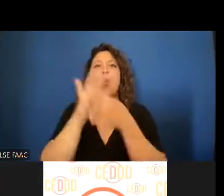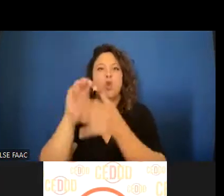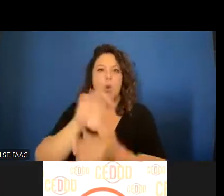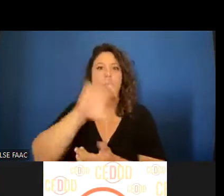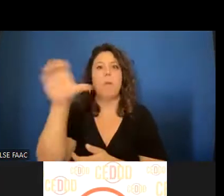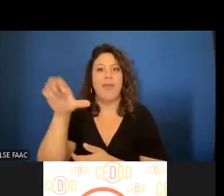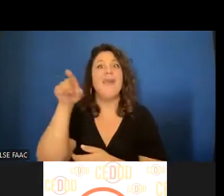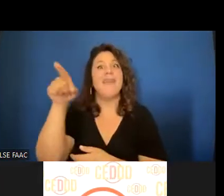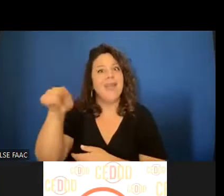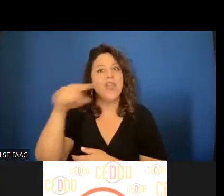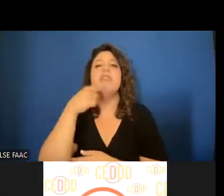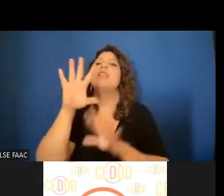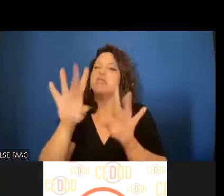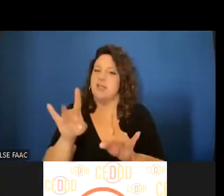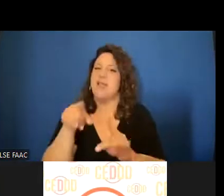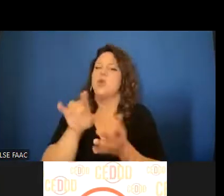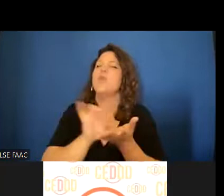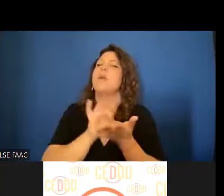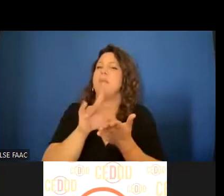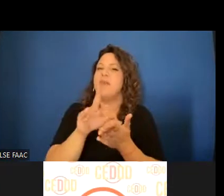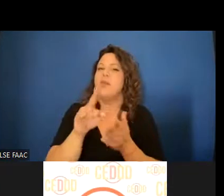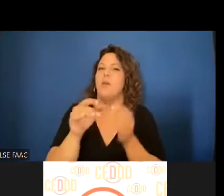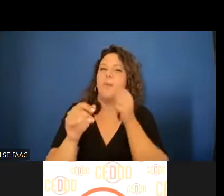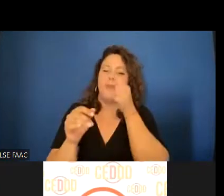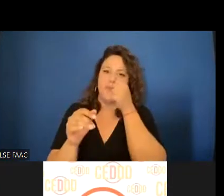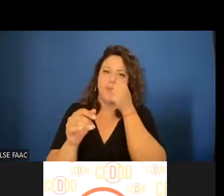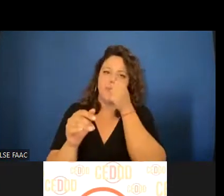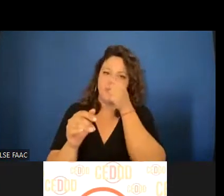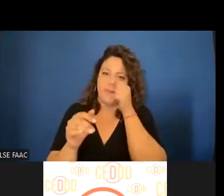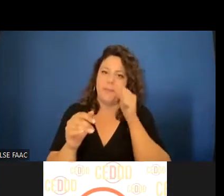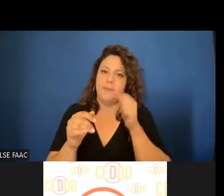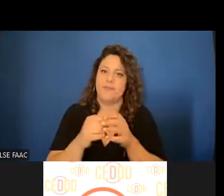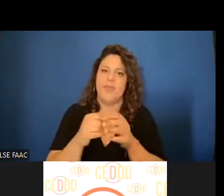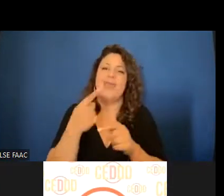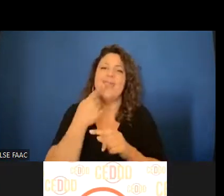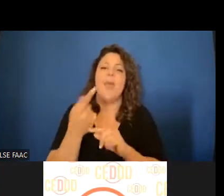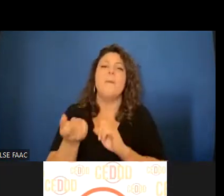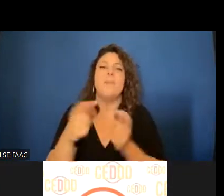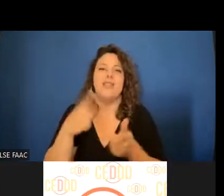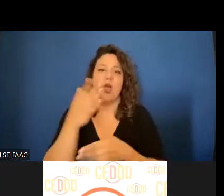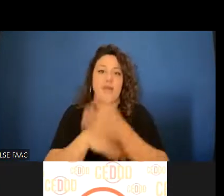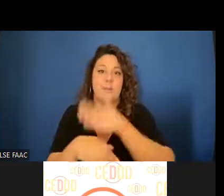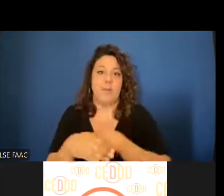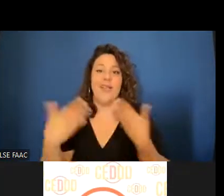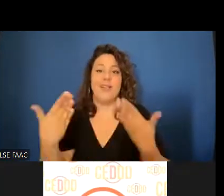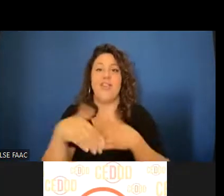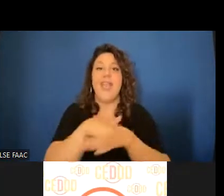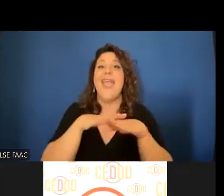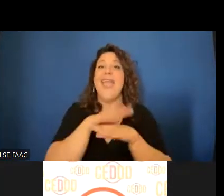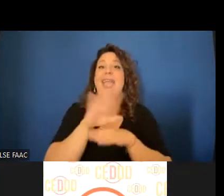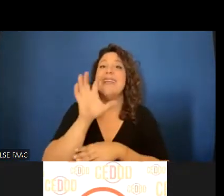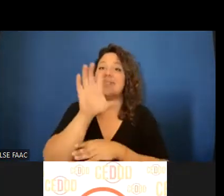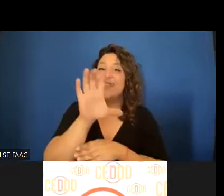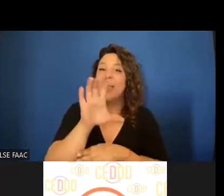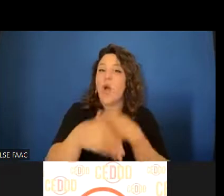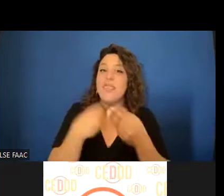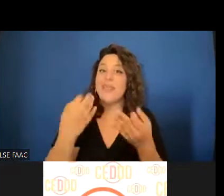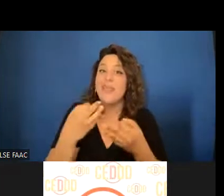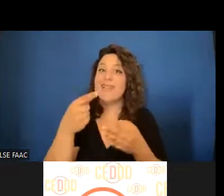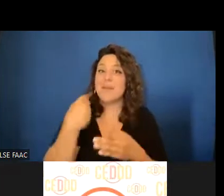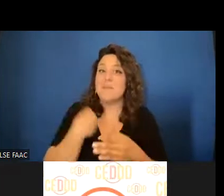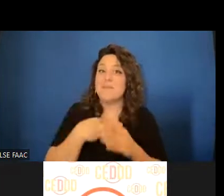hablamos de empleo, queríamos pues, tener aquí también con nosotros a Pedro,